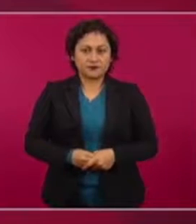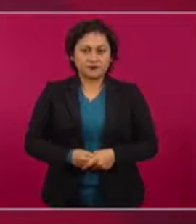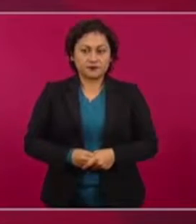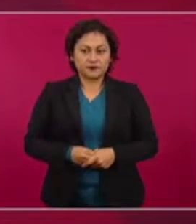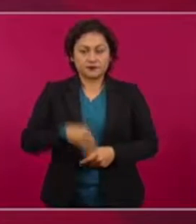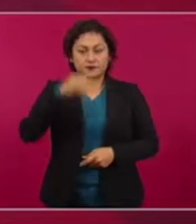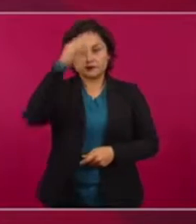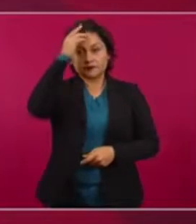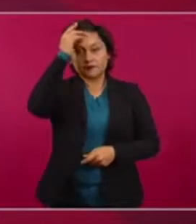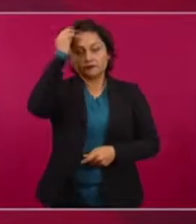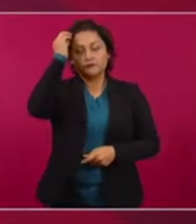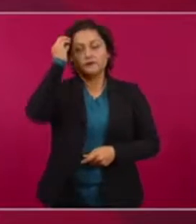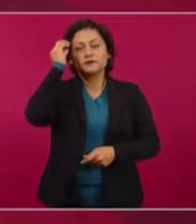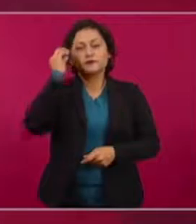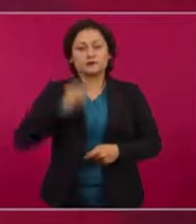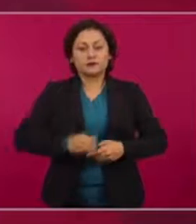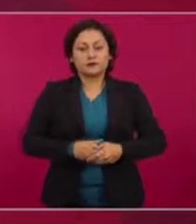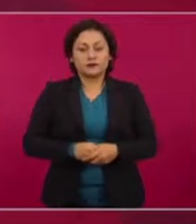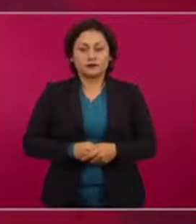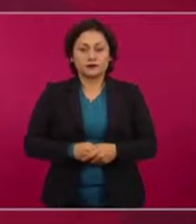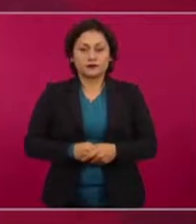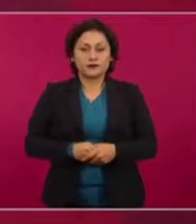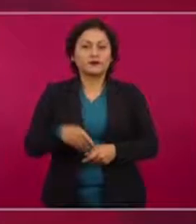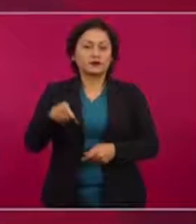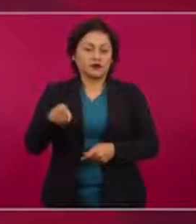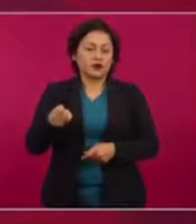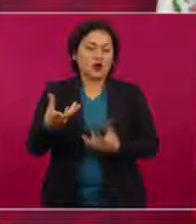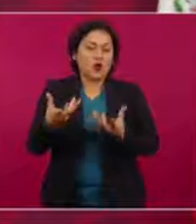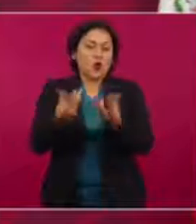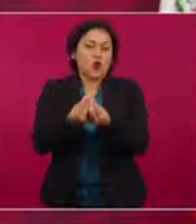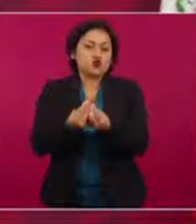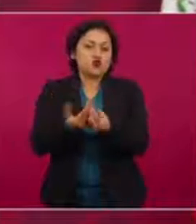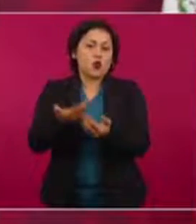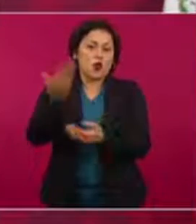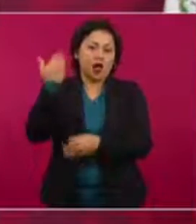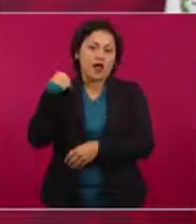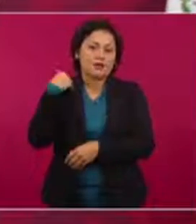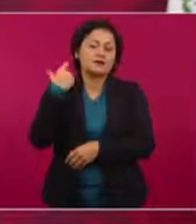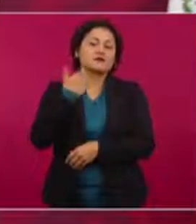en el gobierno de Porfirio Díaz.